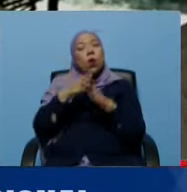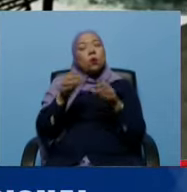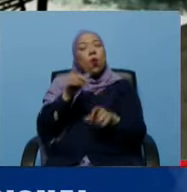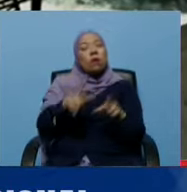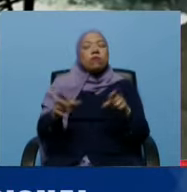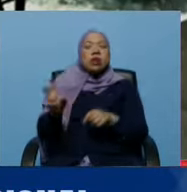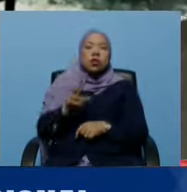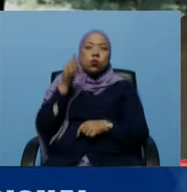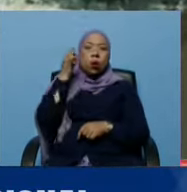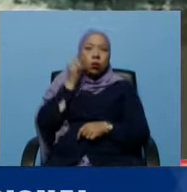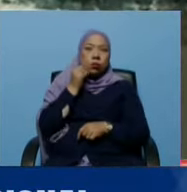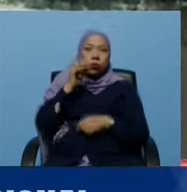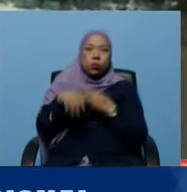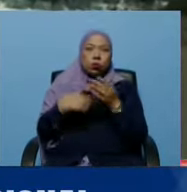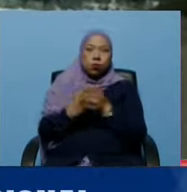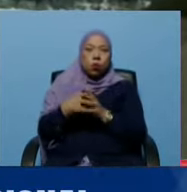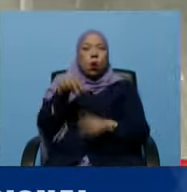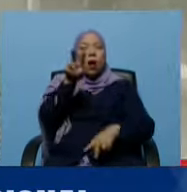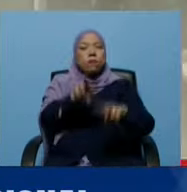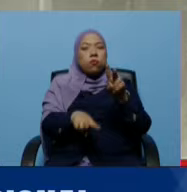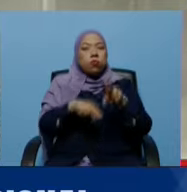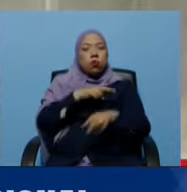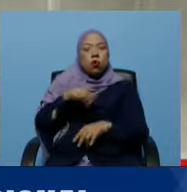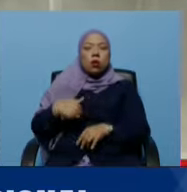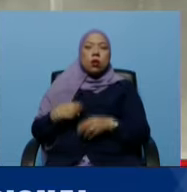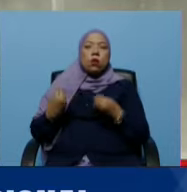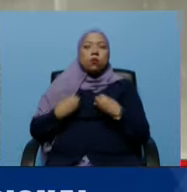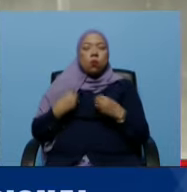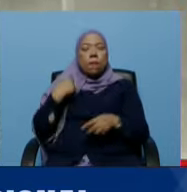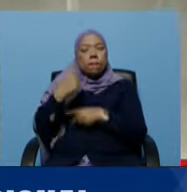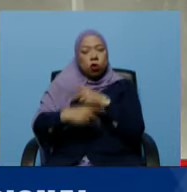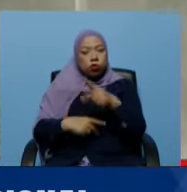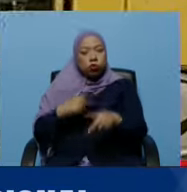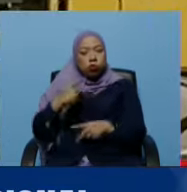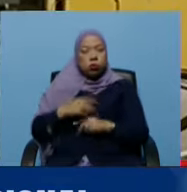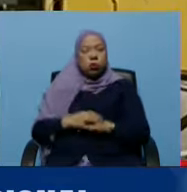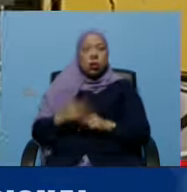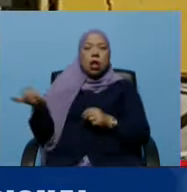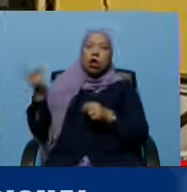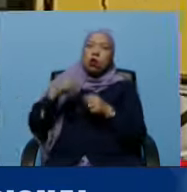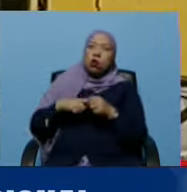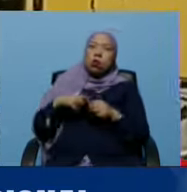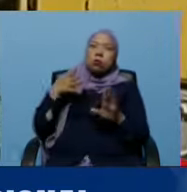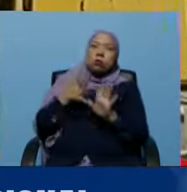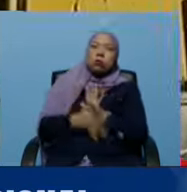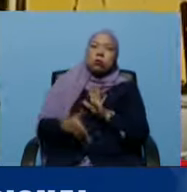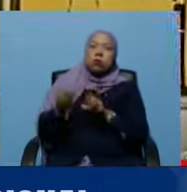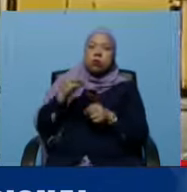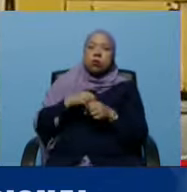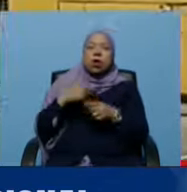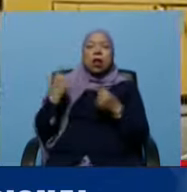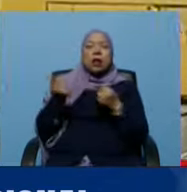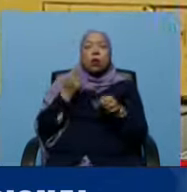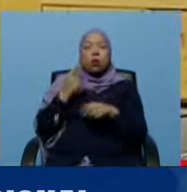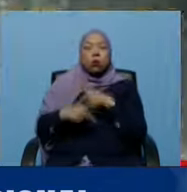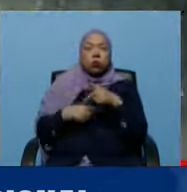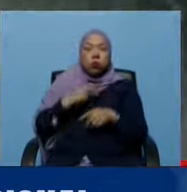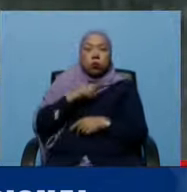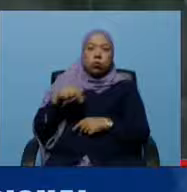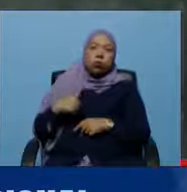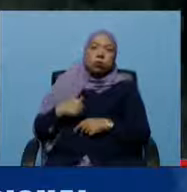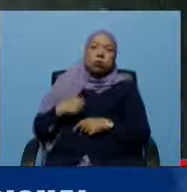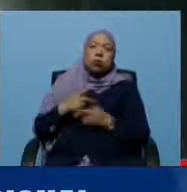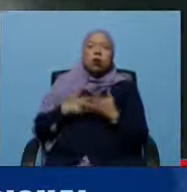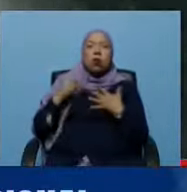desde Sucre estamos exponiendo nuestra vitrina productiva para incorporar la economía productiva en